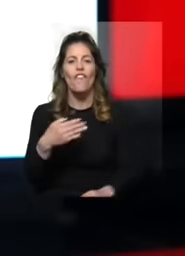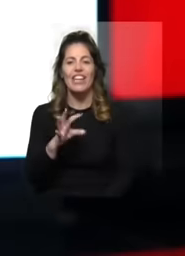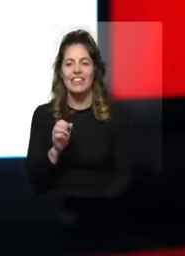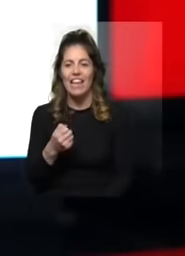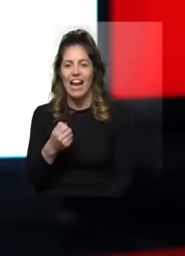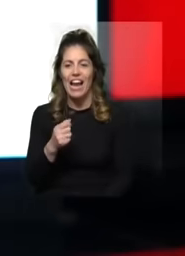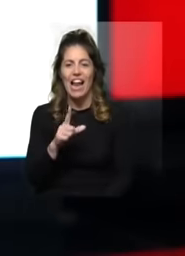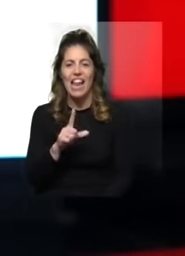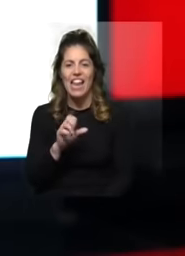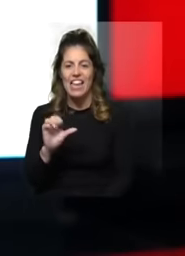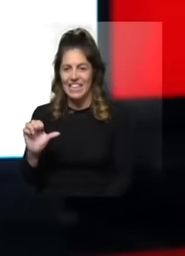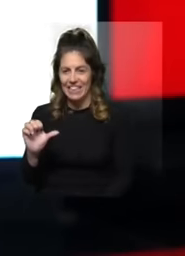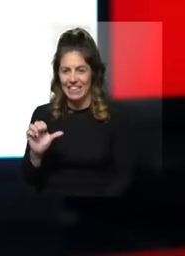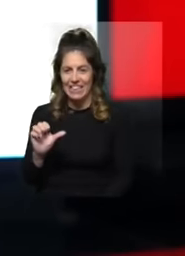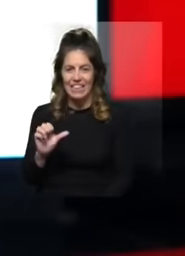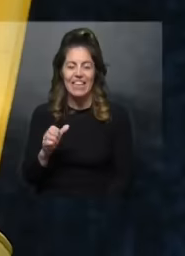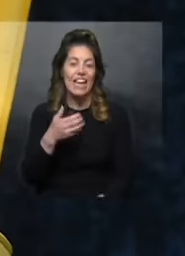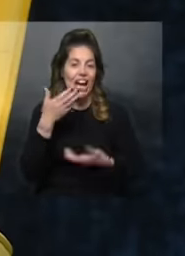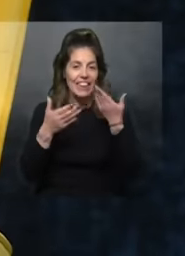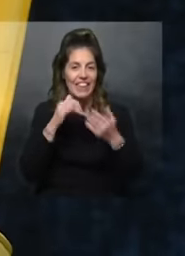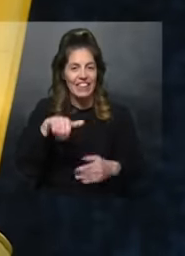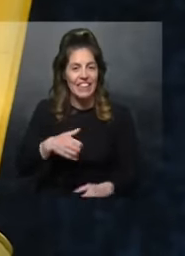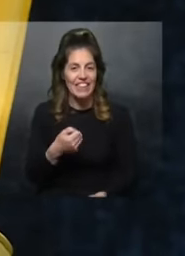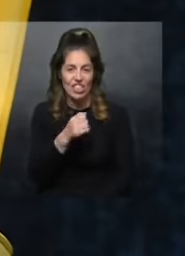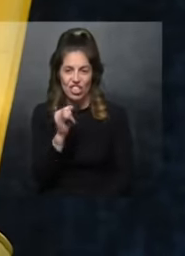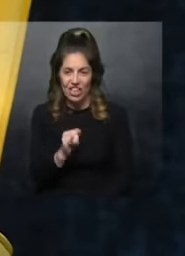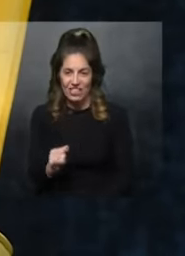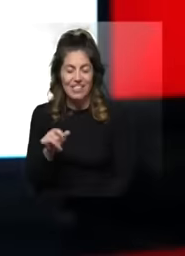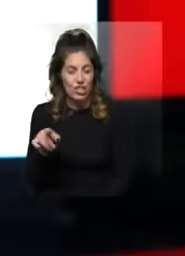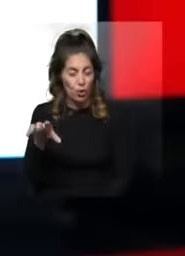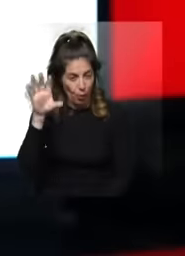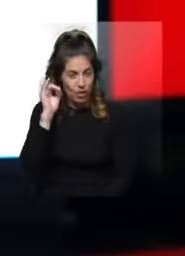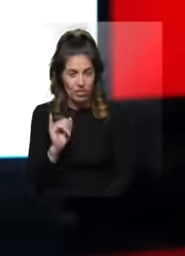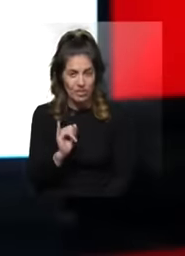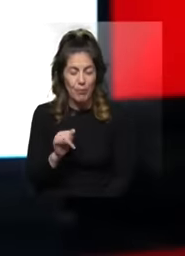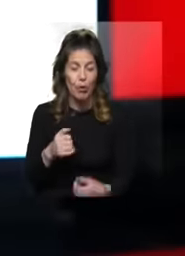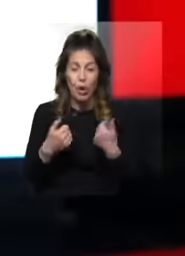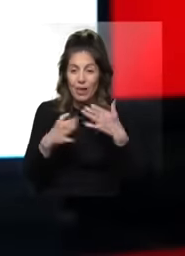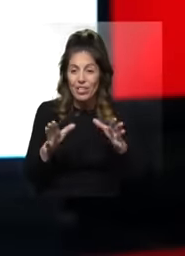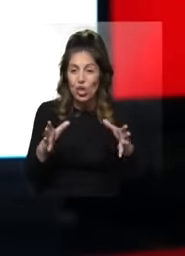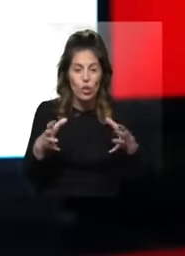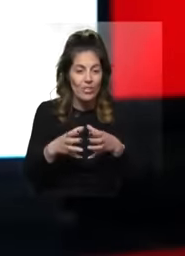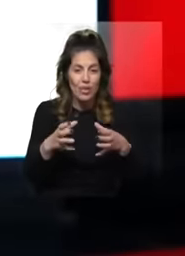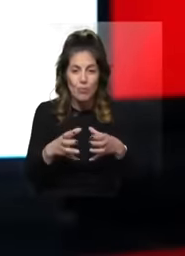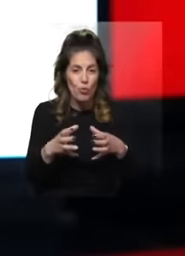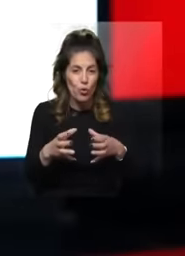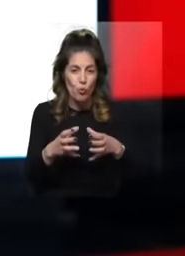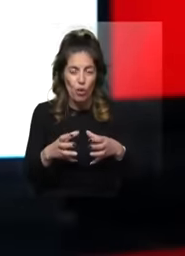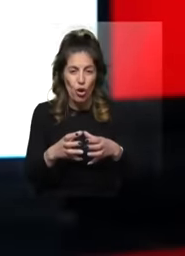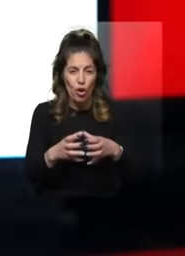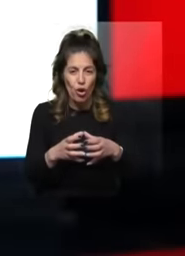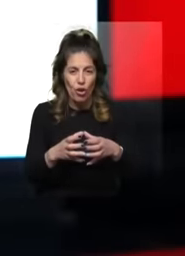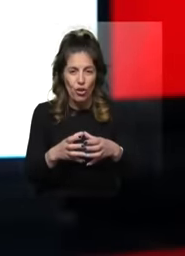No, yo me acuerdo de otra. Que me acuerdo sí, de ella. Claro. Pero cuando empiezan los conciertos beat, que era todo ese movimiento irreverente, que después resultó